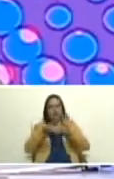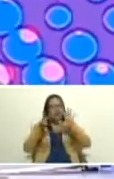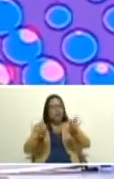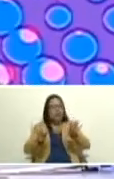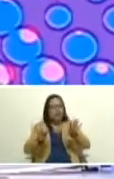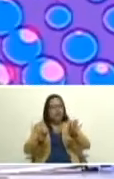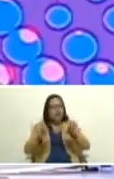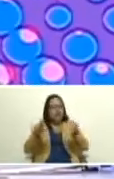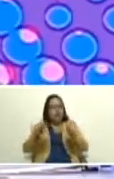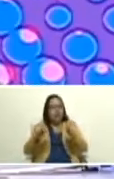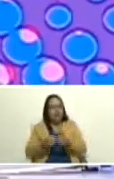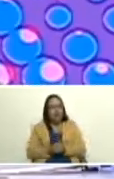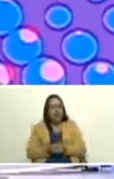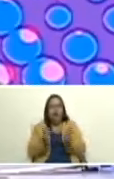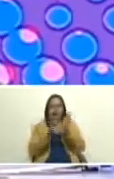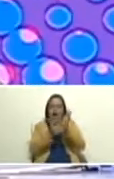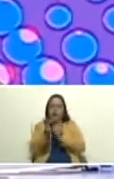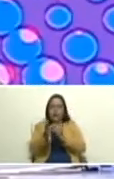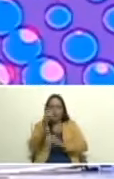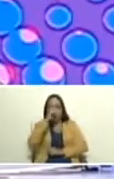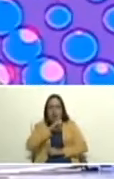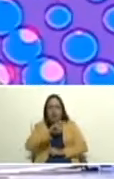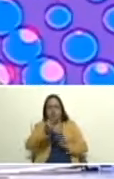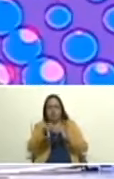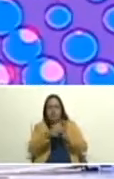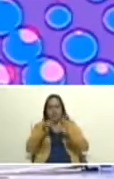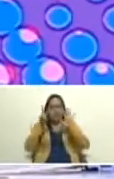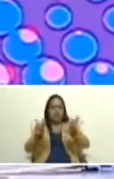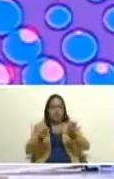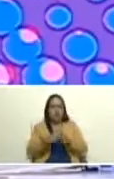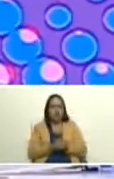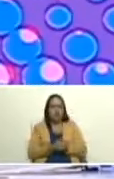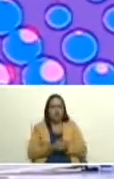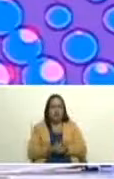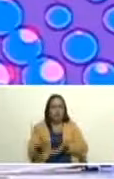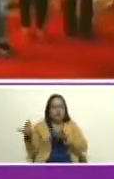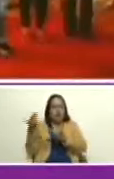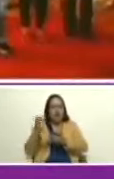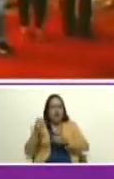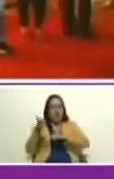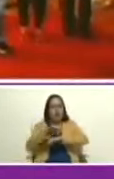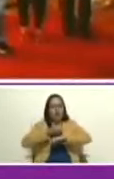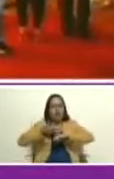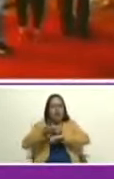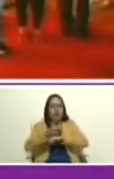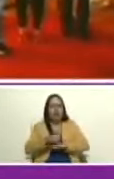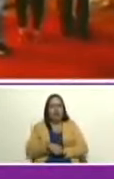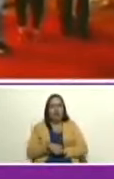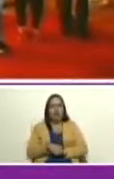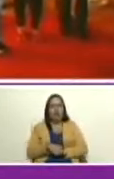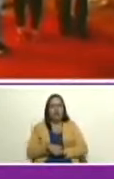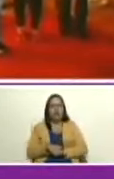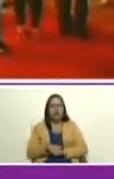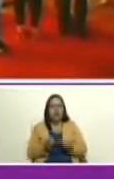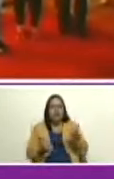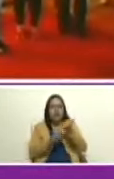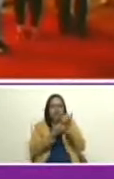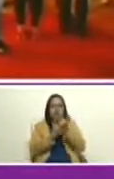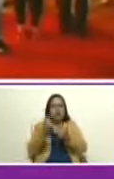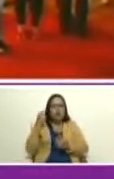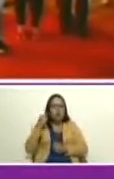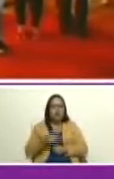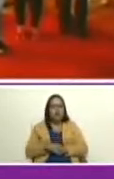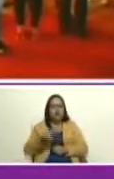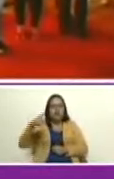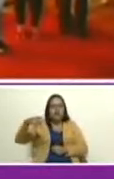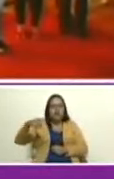por abril del año 2007. Allá está el gobernador feminista Adolfo